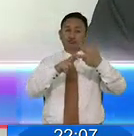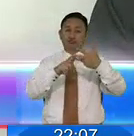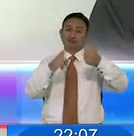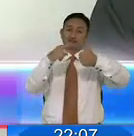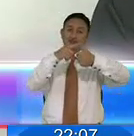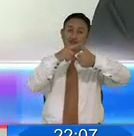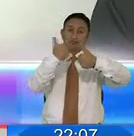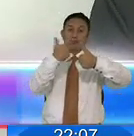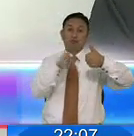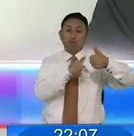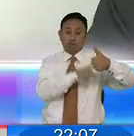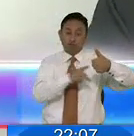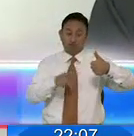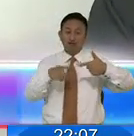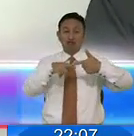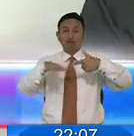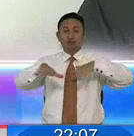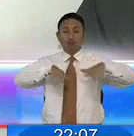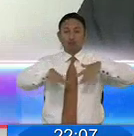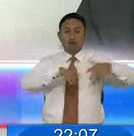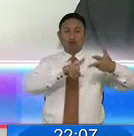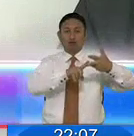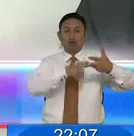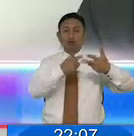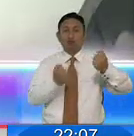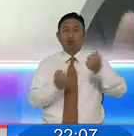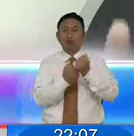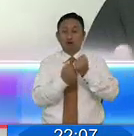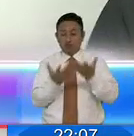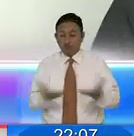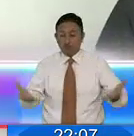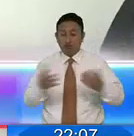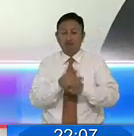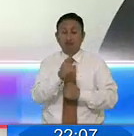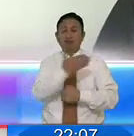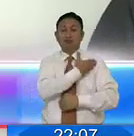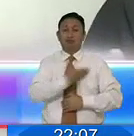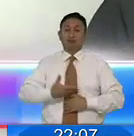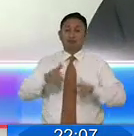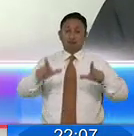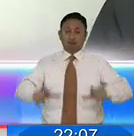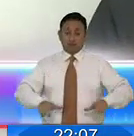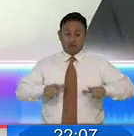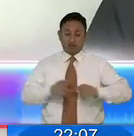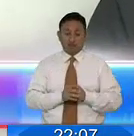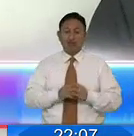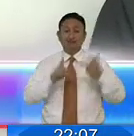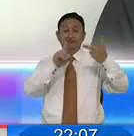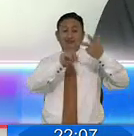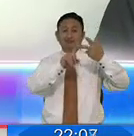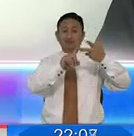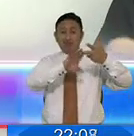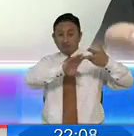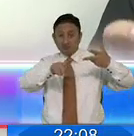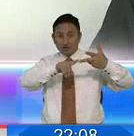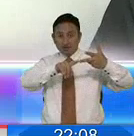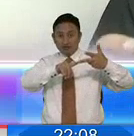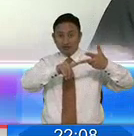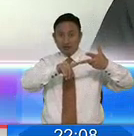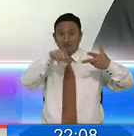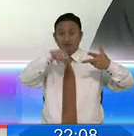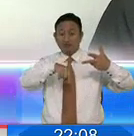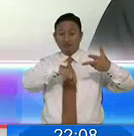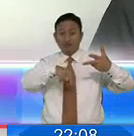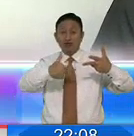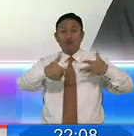planificación coordinación y apoyo logístico el presidente la república se queda una tercera fase que era la grave alteración